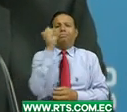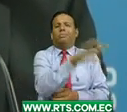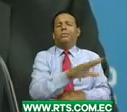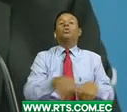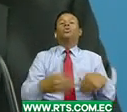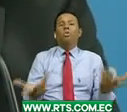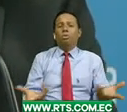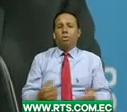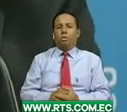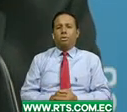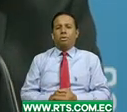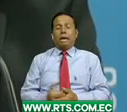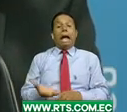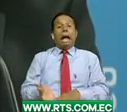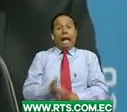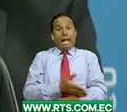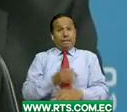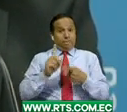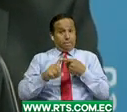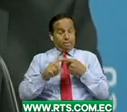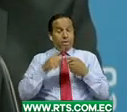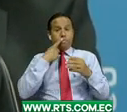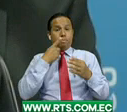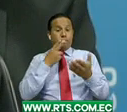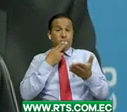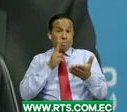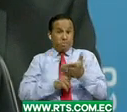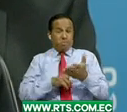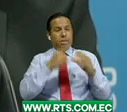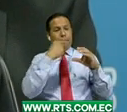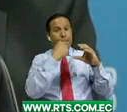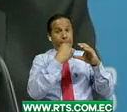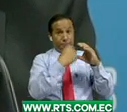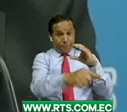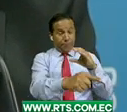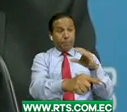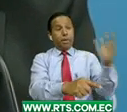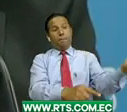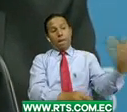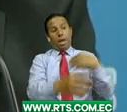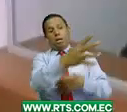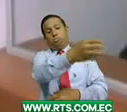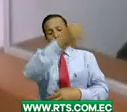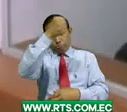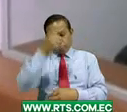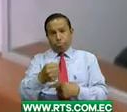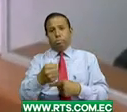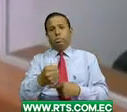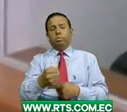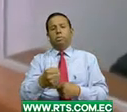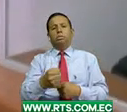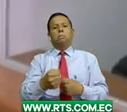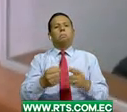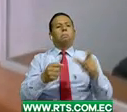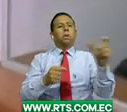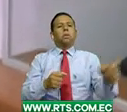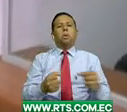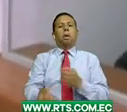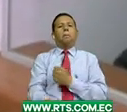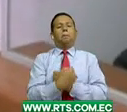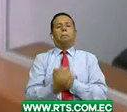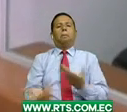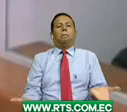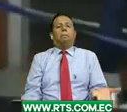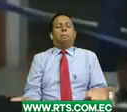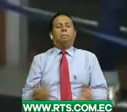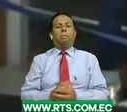notificación tienen que ser notificados respecto del sumario que se abre para su deportación. Y es así que al momento la sanción más drástica